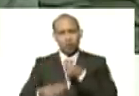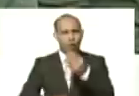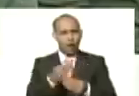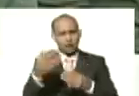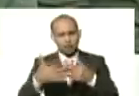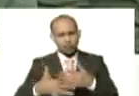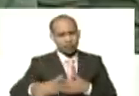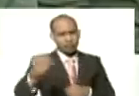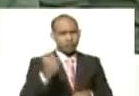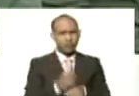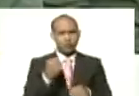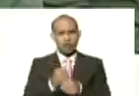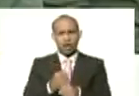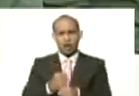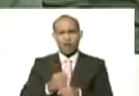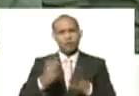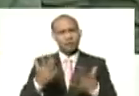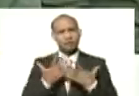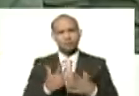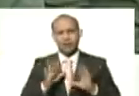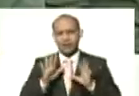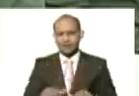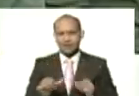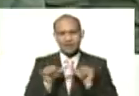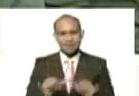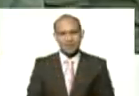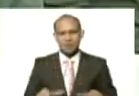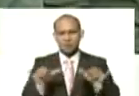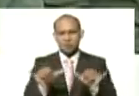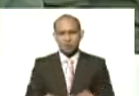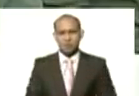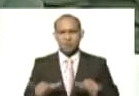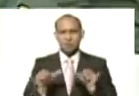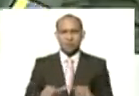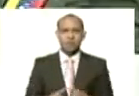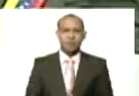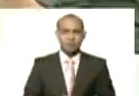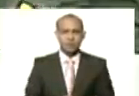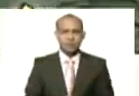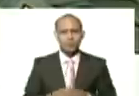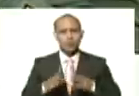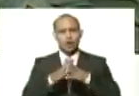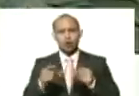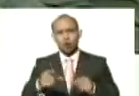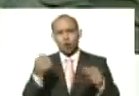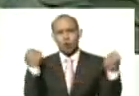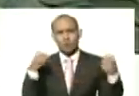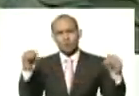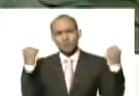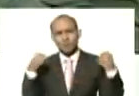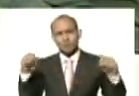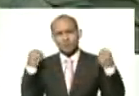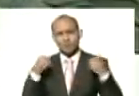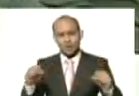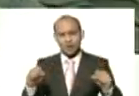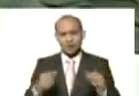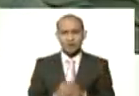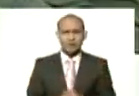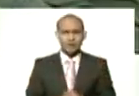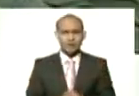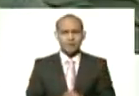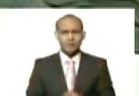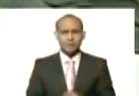como comandante en jefe de la Fuerza Armada Nacional Bolivariana. Todos estos ejercicios, mi comandante en jefe, por supuesto,